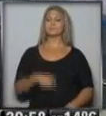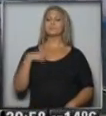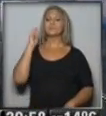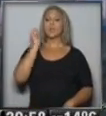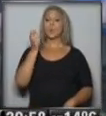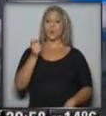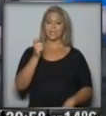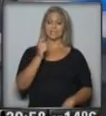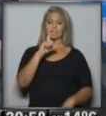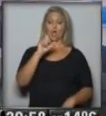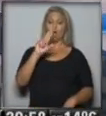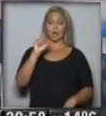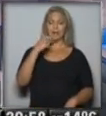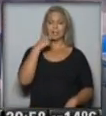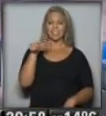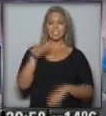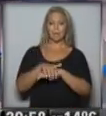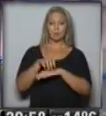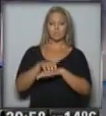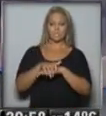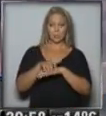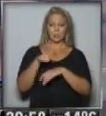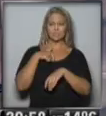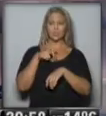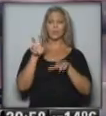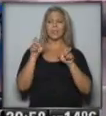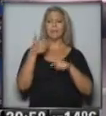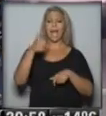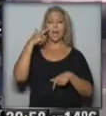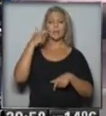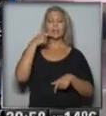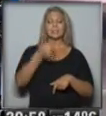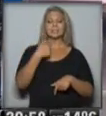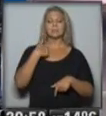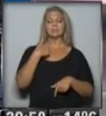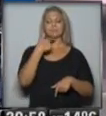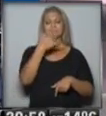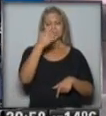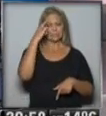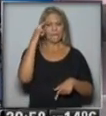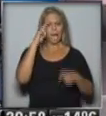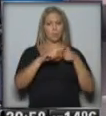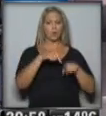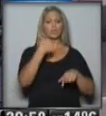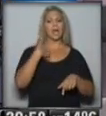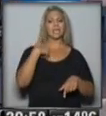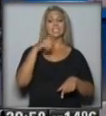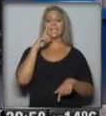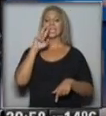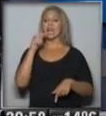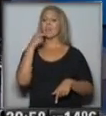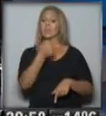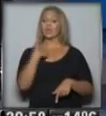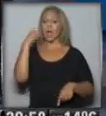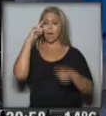El juez Canicova Corral, que tiene a su cargo la causa AMIA, ratificó el acuerdo entre la República Argentina e Irán y dijo que dicho